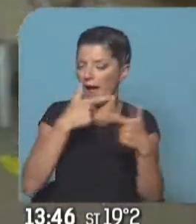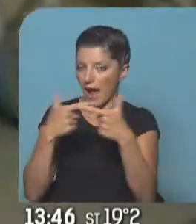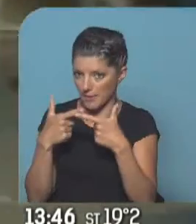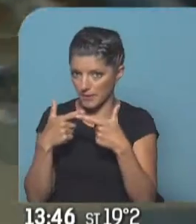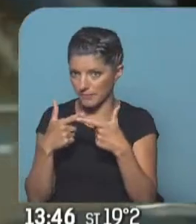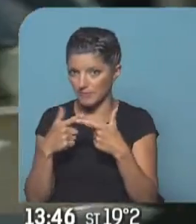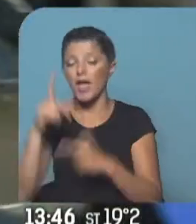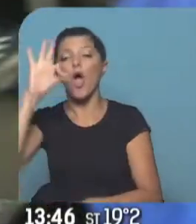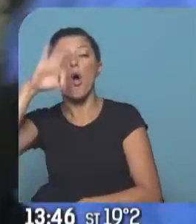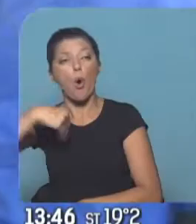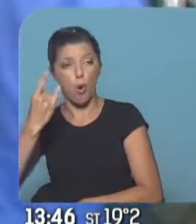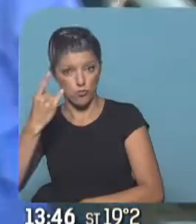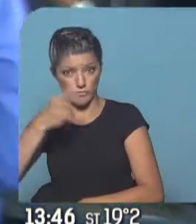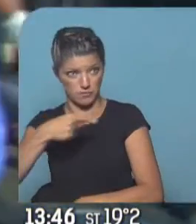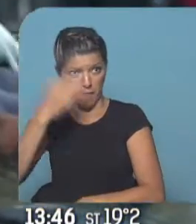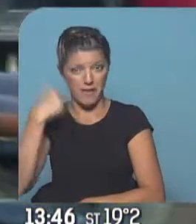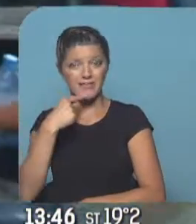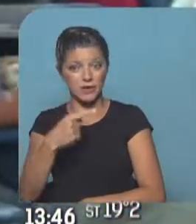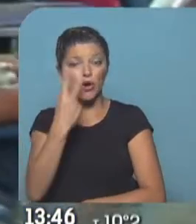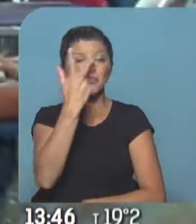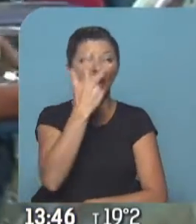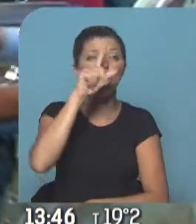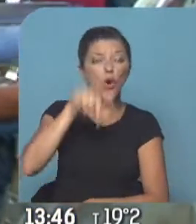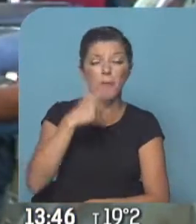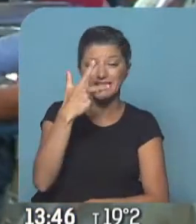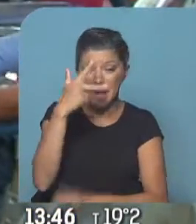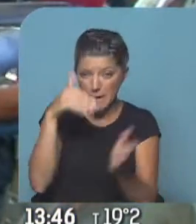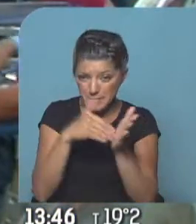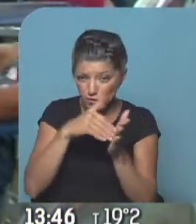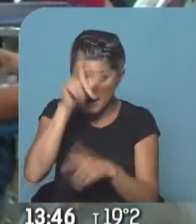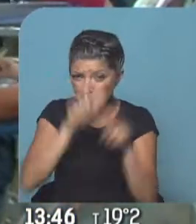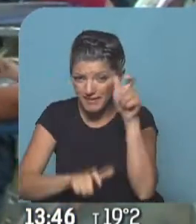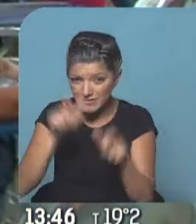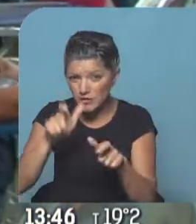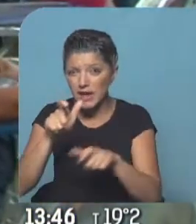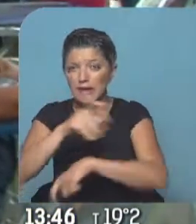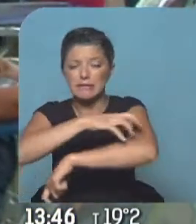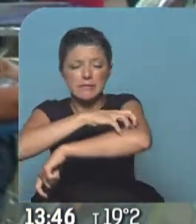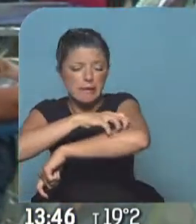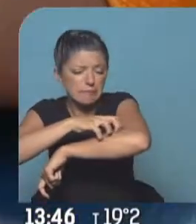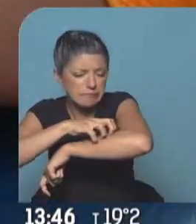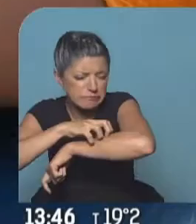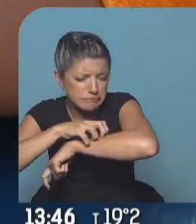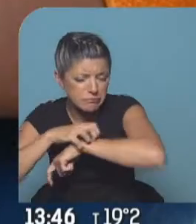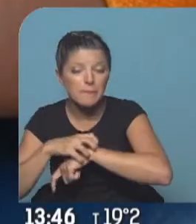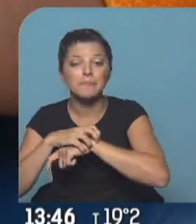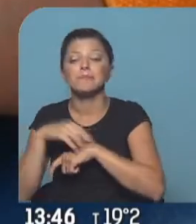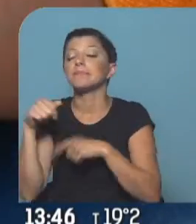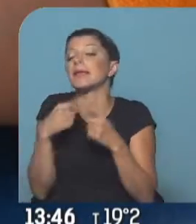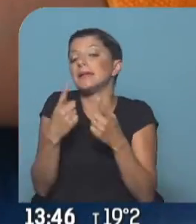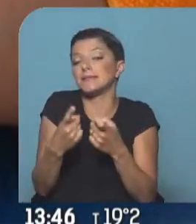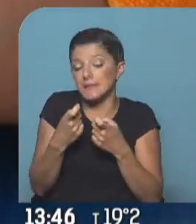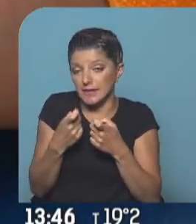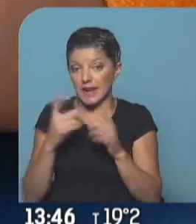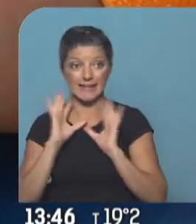dijo esta semana, alertó, tiene 3,3 millones de personas en condición de hambruna y se necesitan, según Antonio Guterres, el